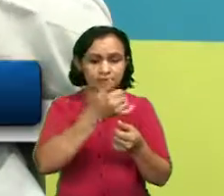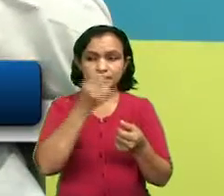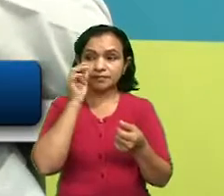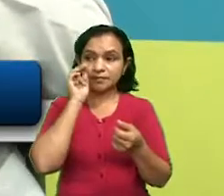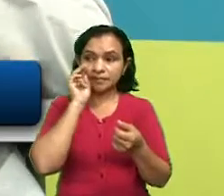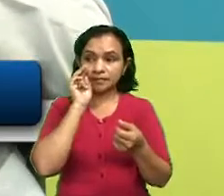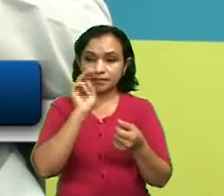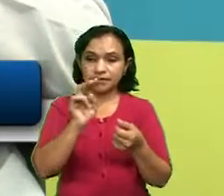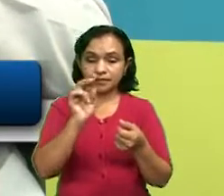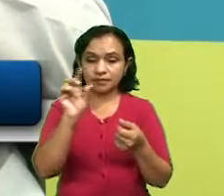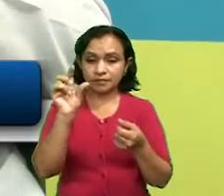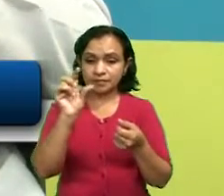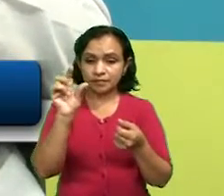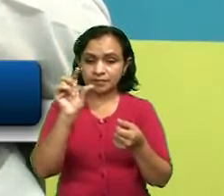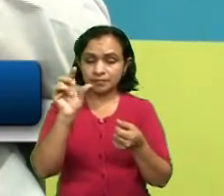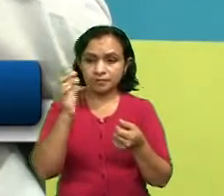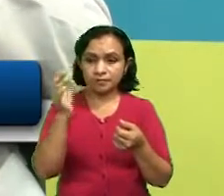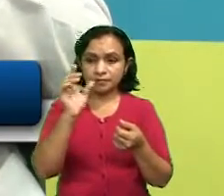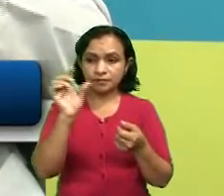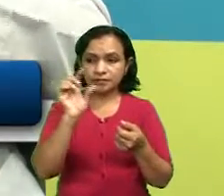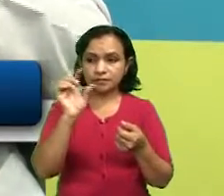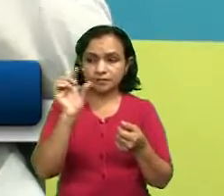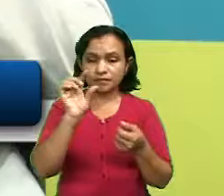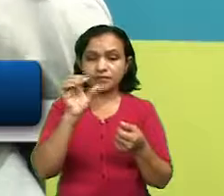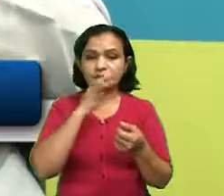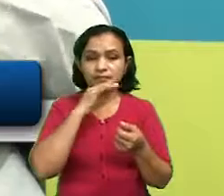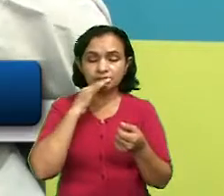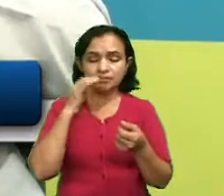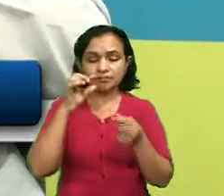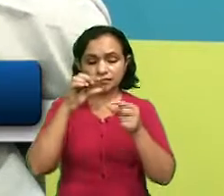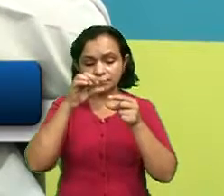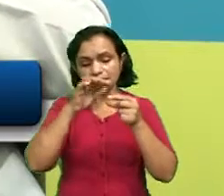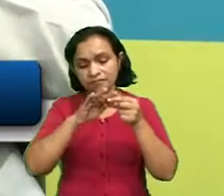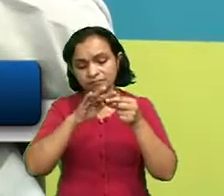fijarse cómo está el color, el